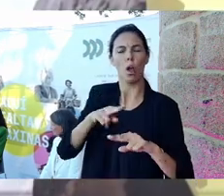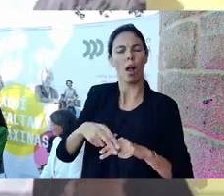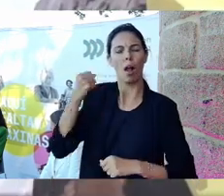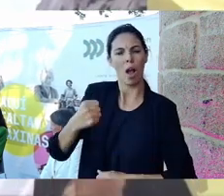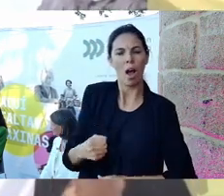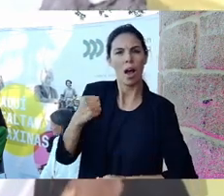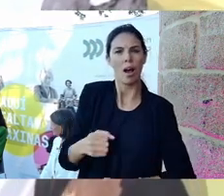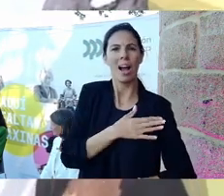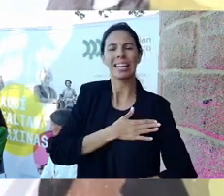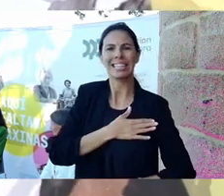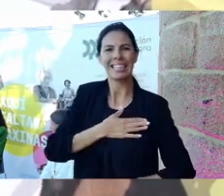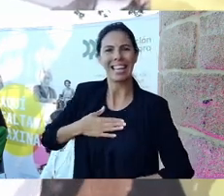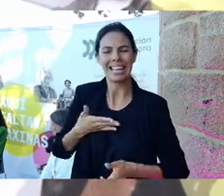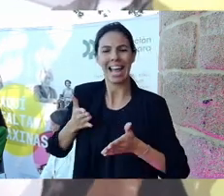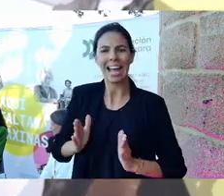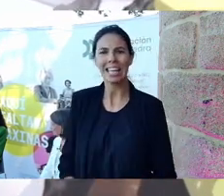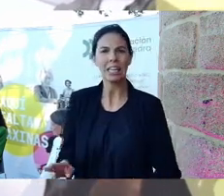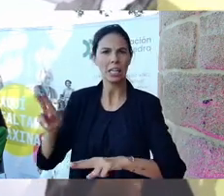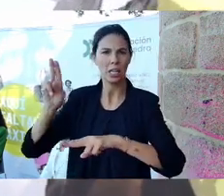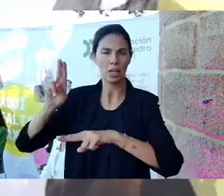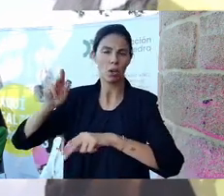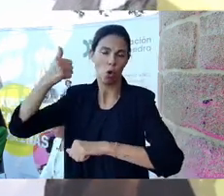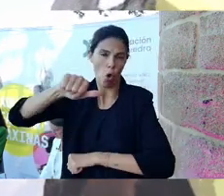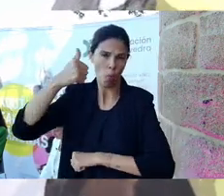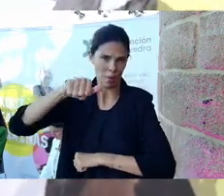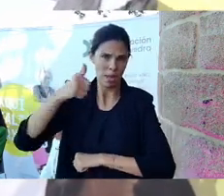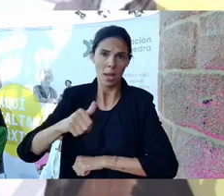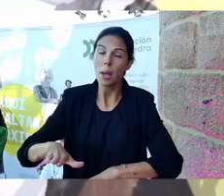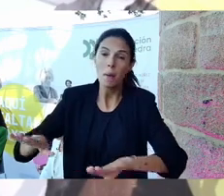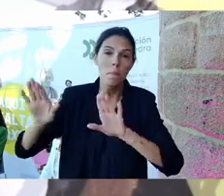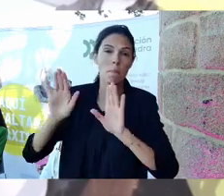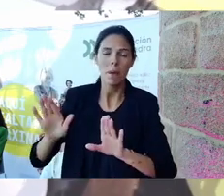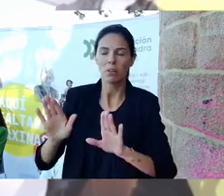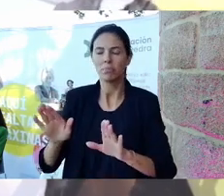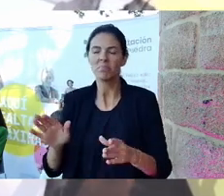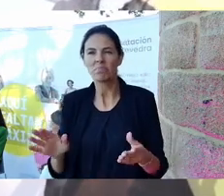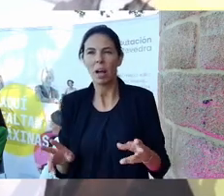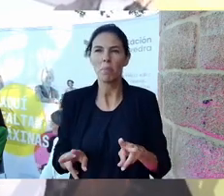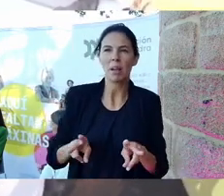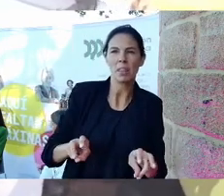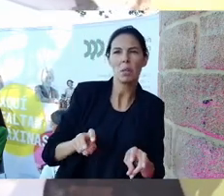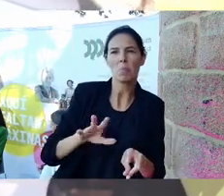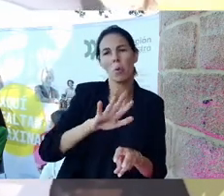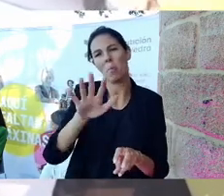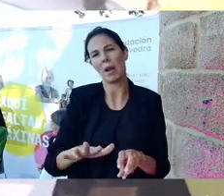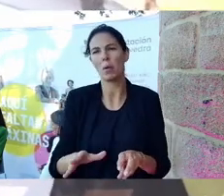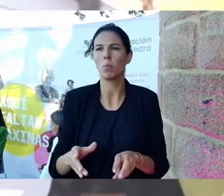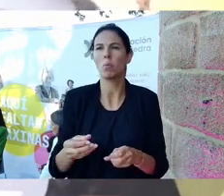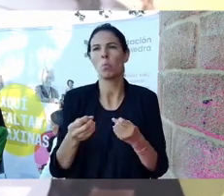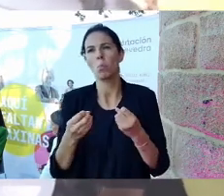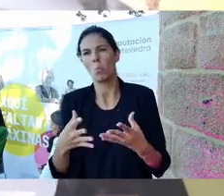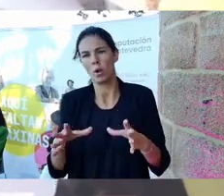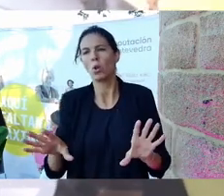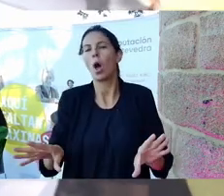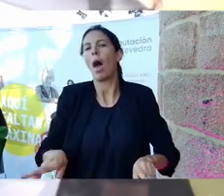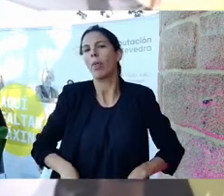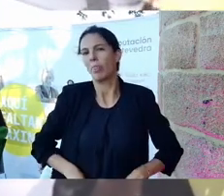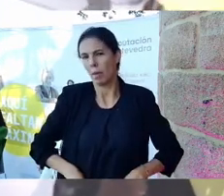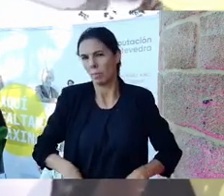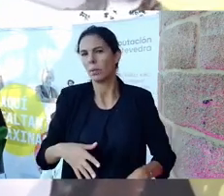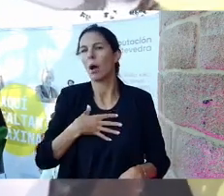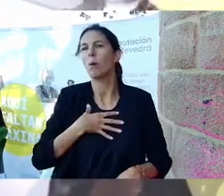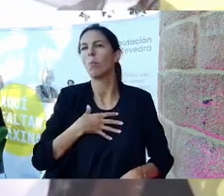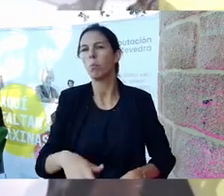sigue empeñado en ter un fillo varón por calquera outro medio extramatrimonial, pero un primeiro momento parece que ese medio acepta que